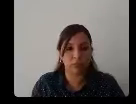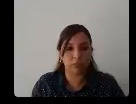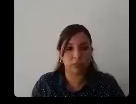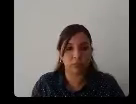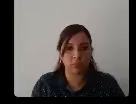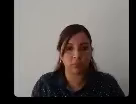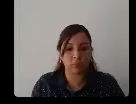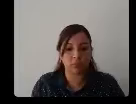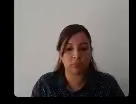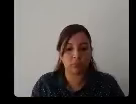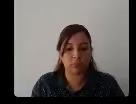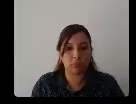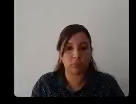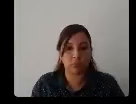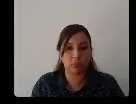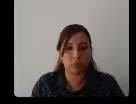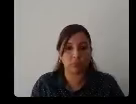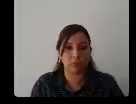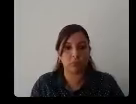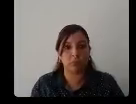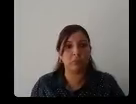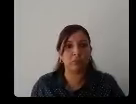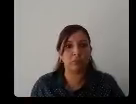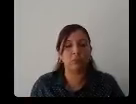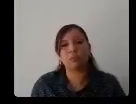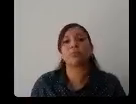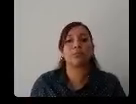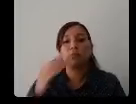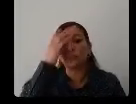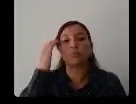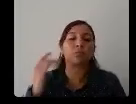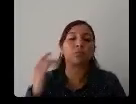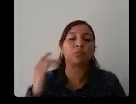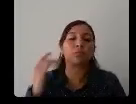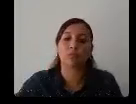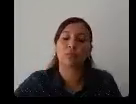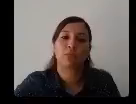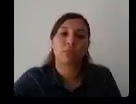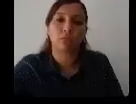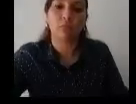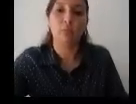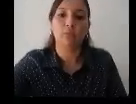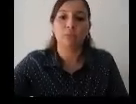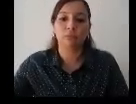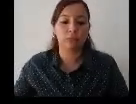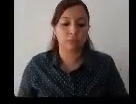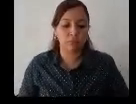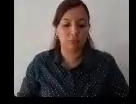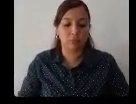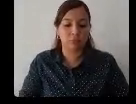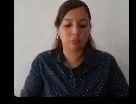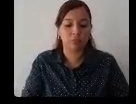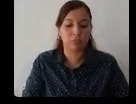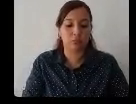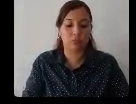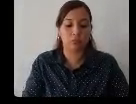este mensaje. Entonces, nada, eso es el amor que le pongan hasta lograr lo que quieren.